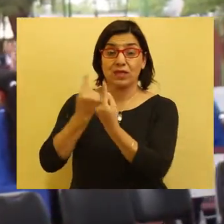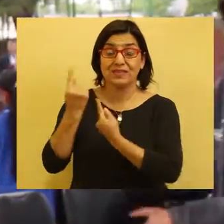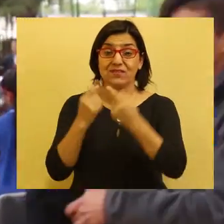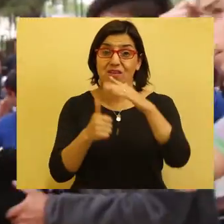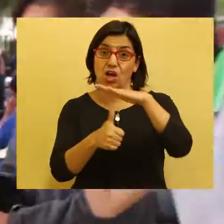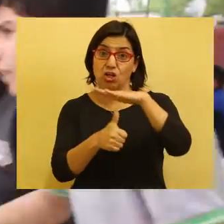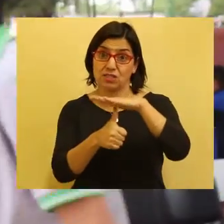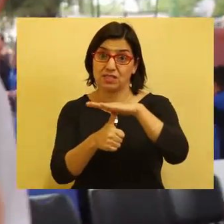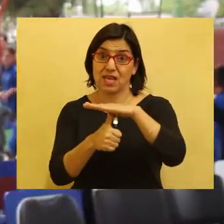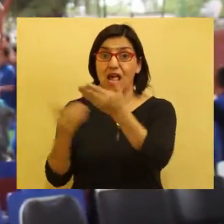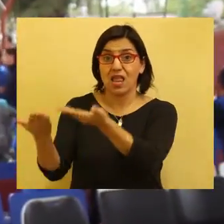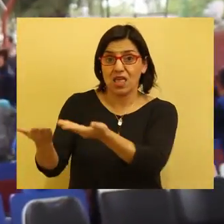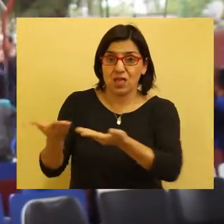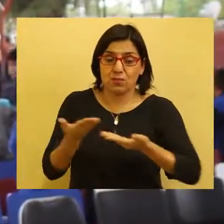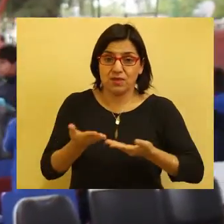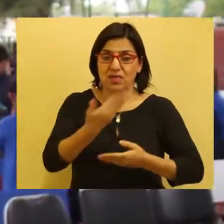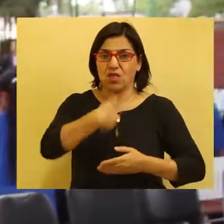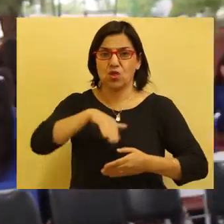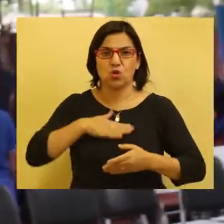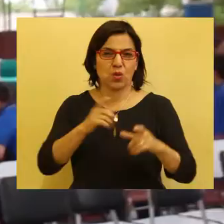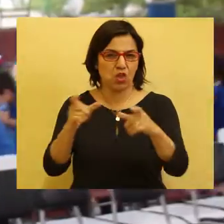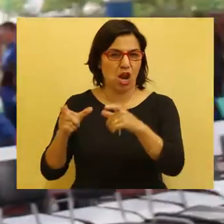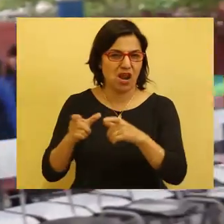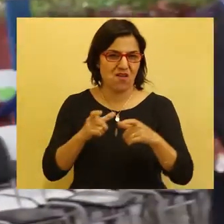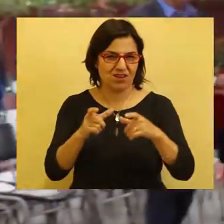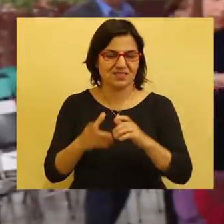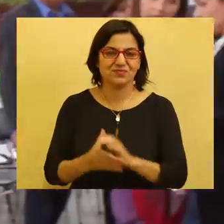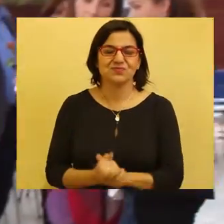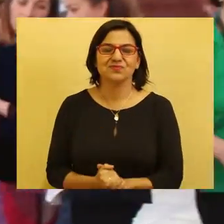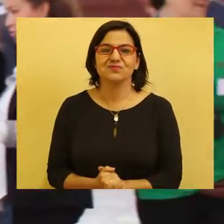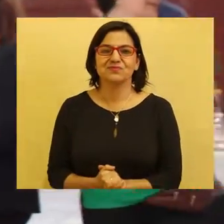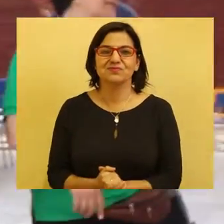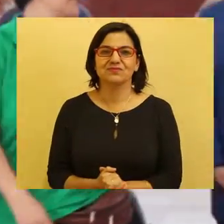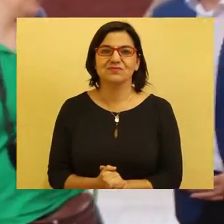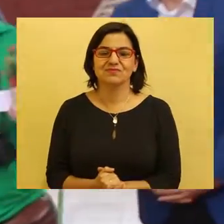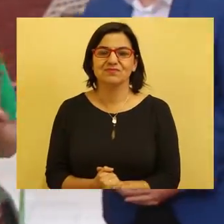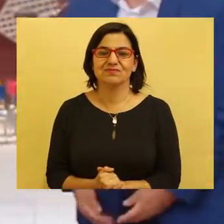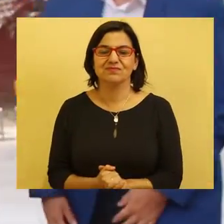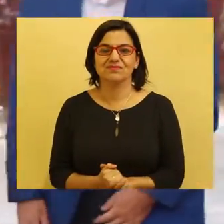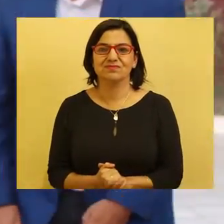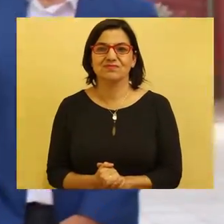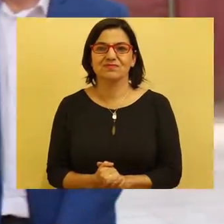Vamos a entrevistar al concejal que fue invitado a nuestro aniversario.